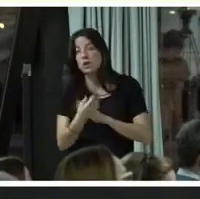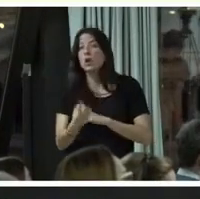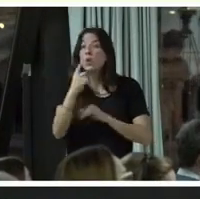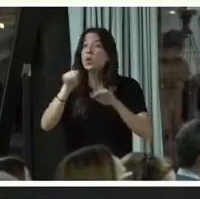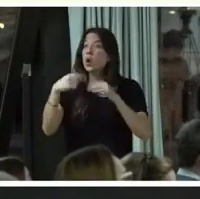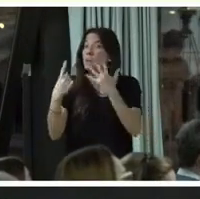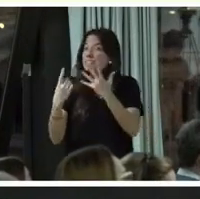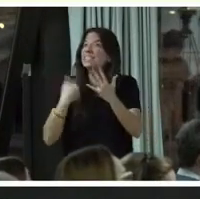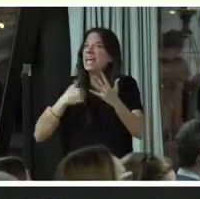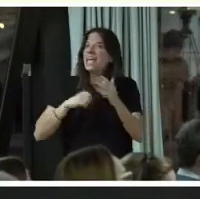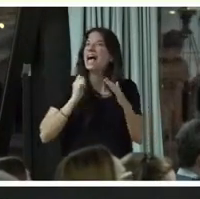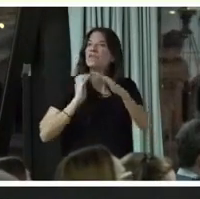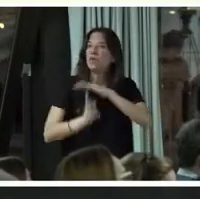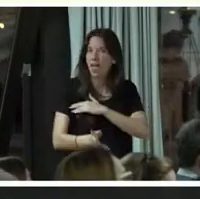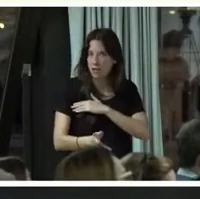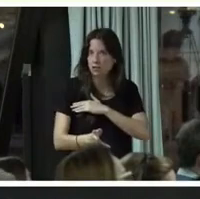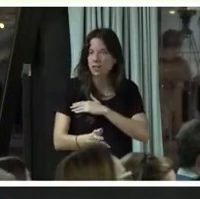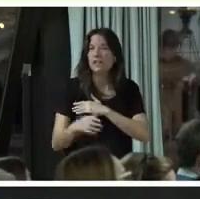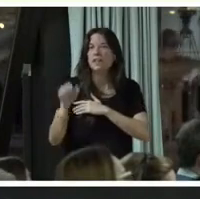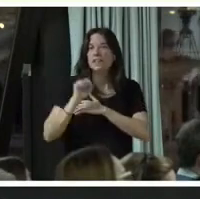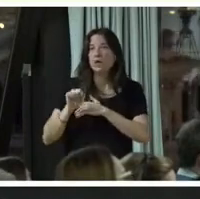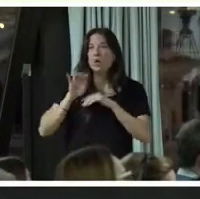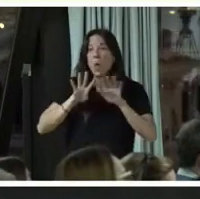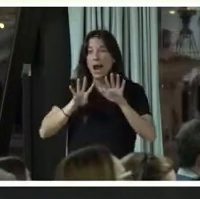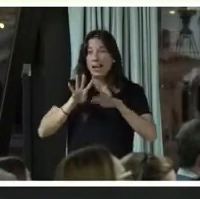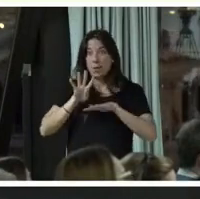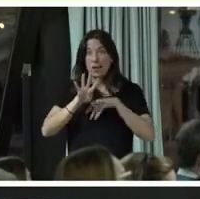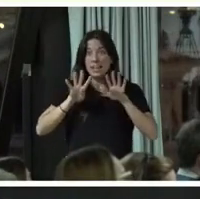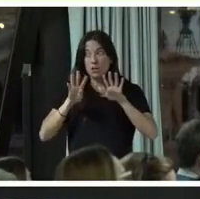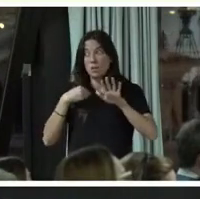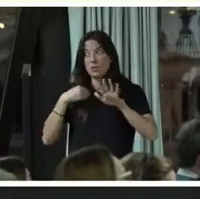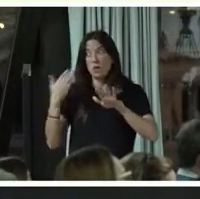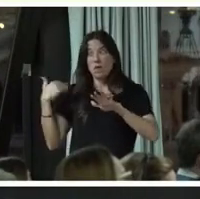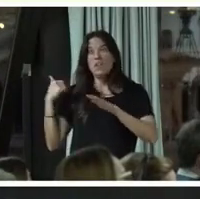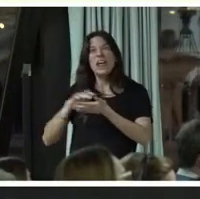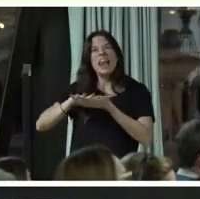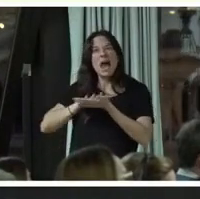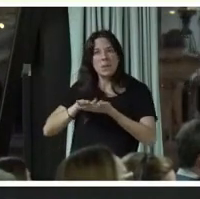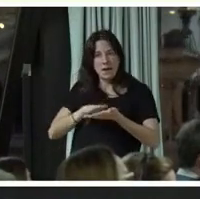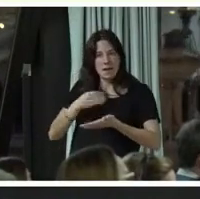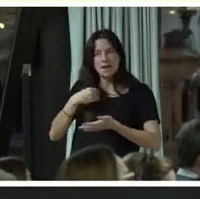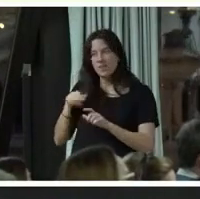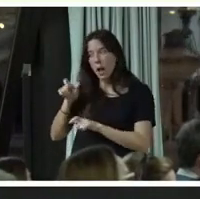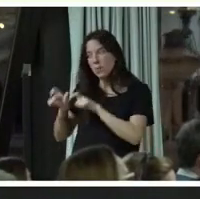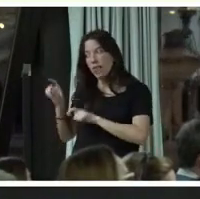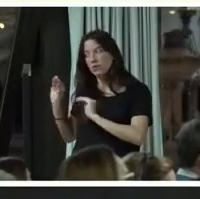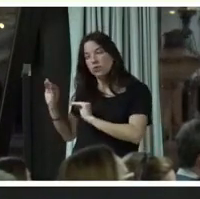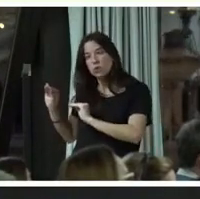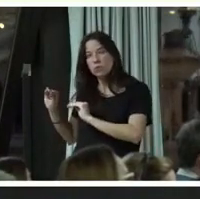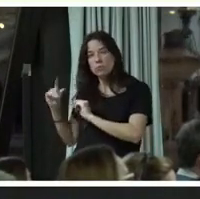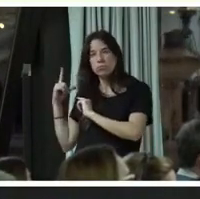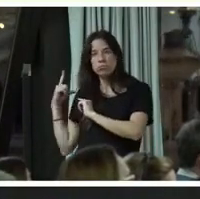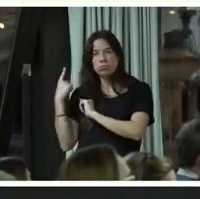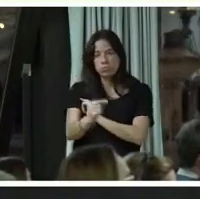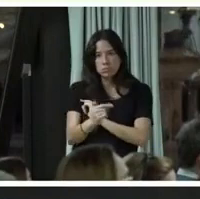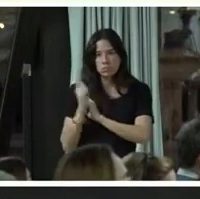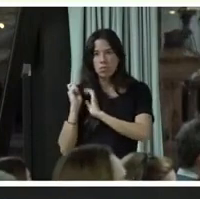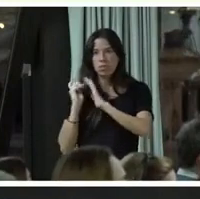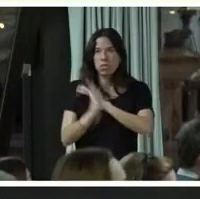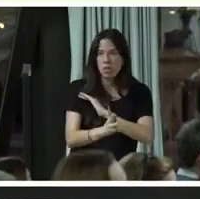refugiada que viene del 48 de la naa que tuvieron que salir huyendo de sus poblaciones de de origen